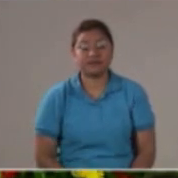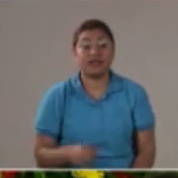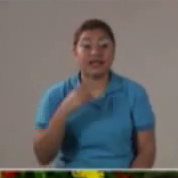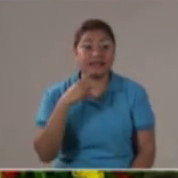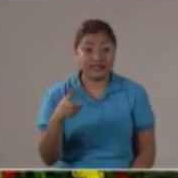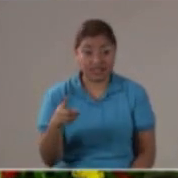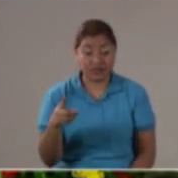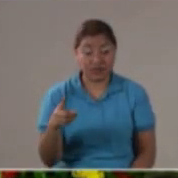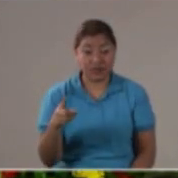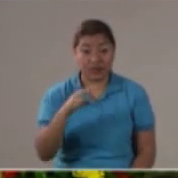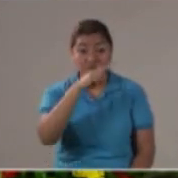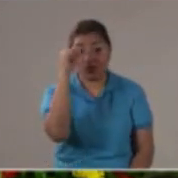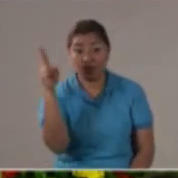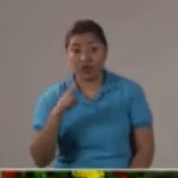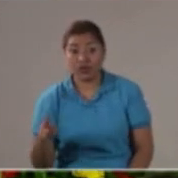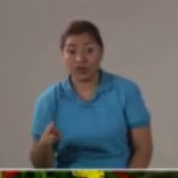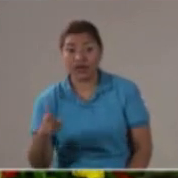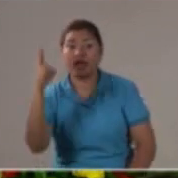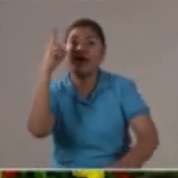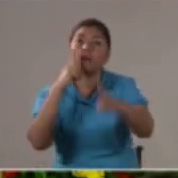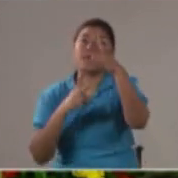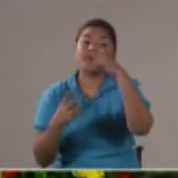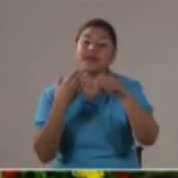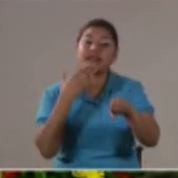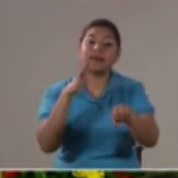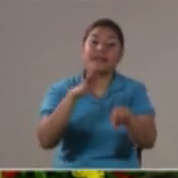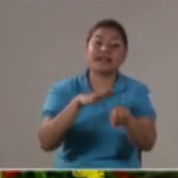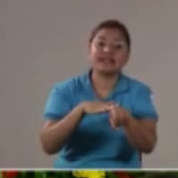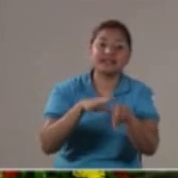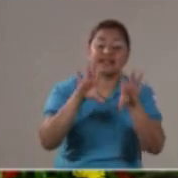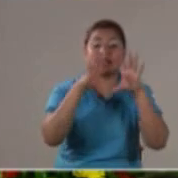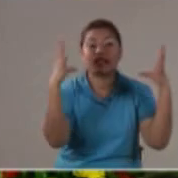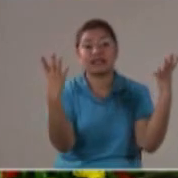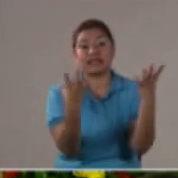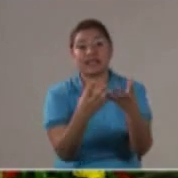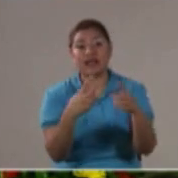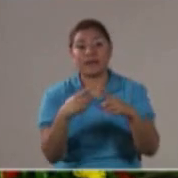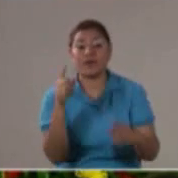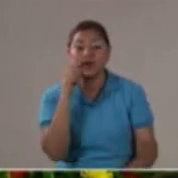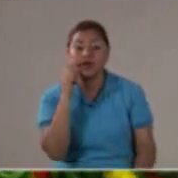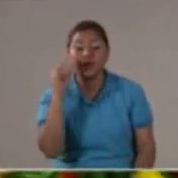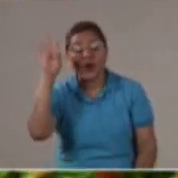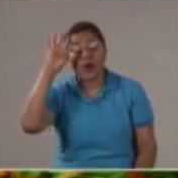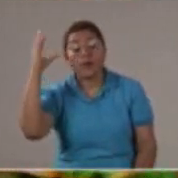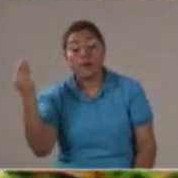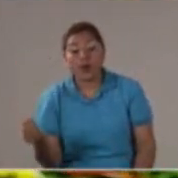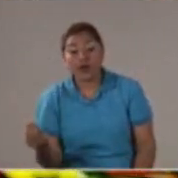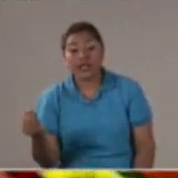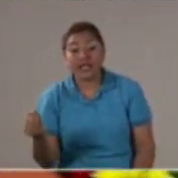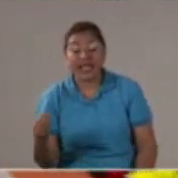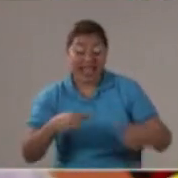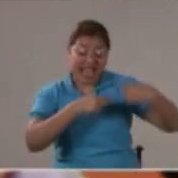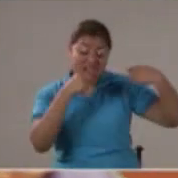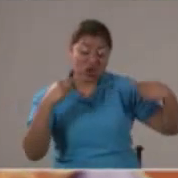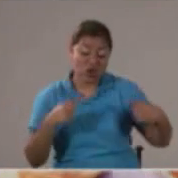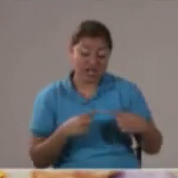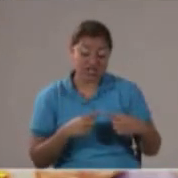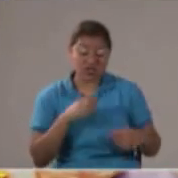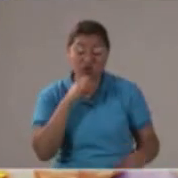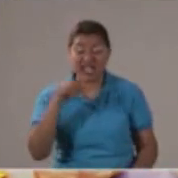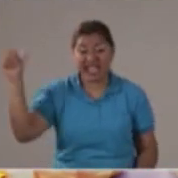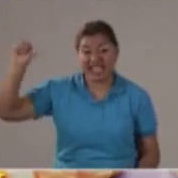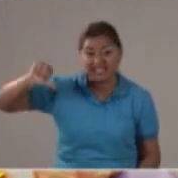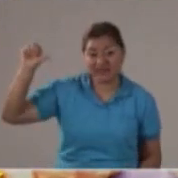dijo: nunca volveré a maldecir la tierra por causa del hombre, porque el corazón del mismo es malo desde